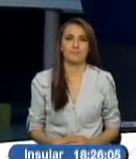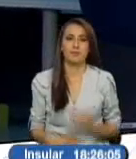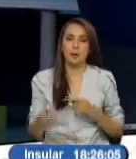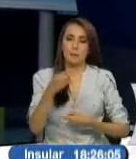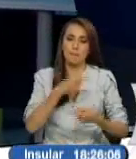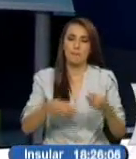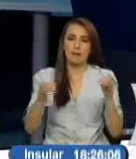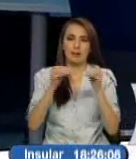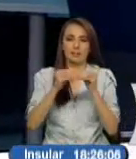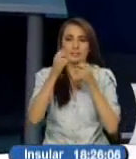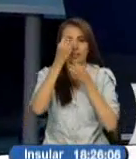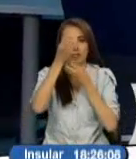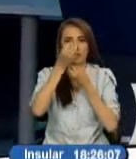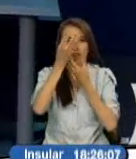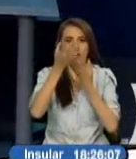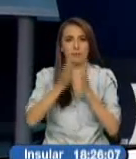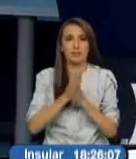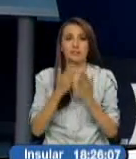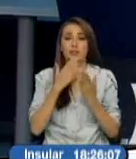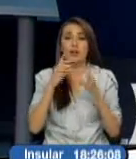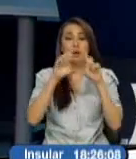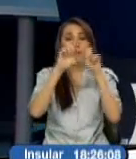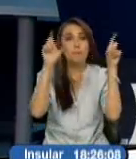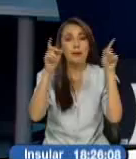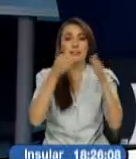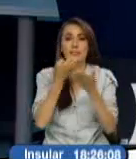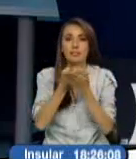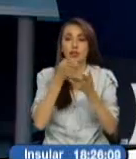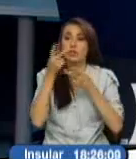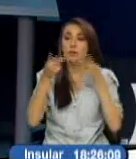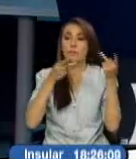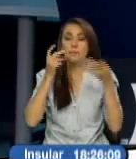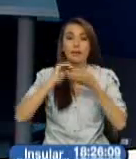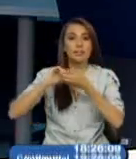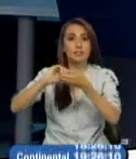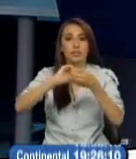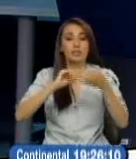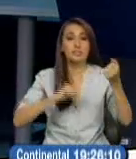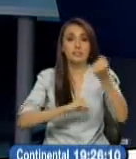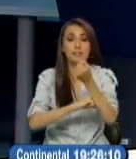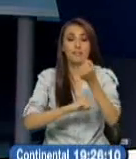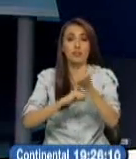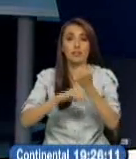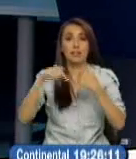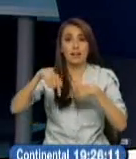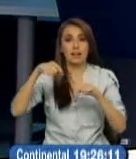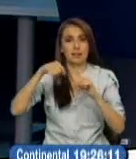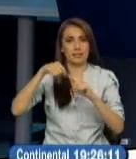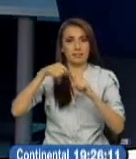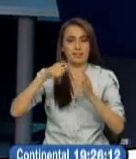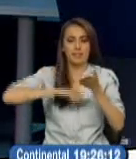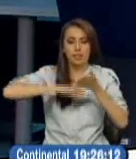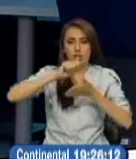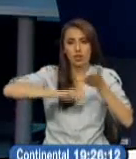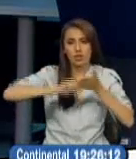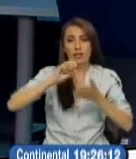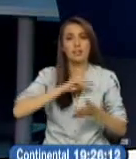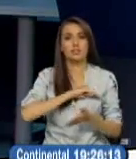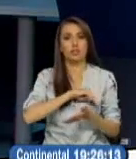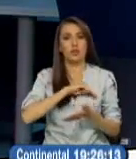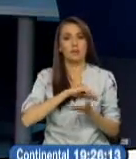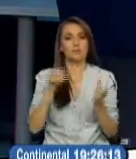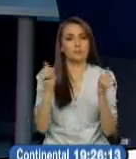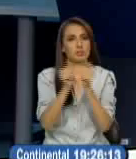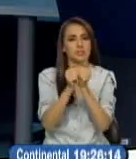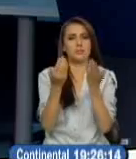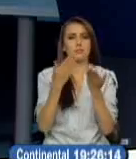Regresamos con más información. Empresas de la economía popular y solidaria se fortalecen en Quito con la adjudicación de contratos por parte del municipio de la ciudad. Esto es